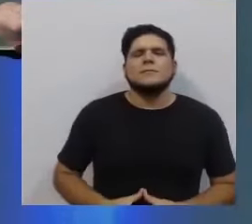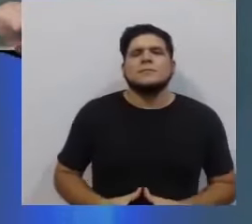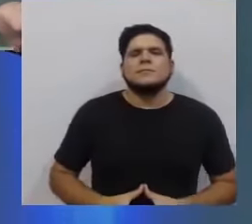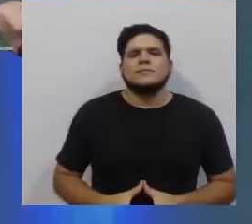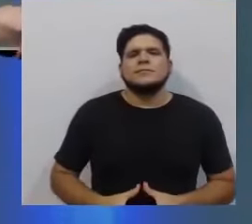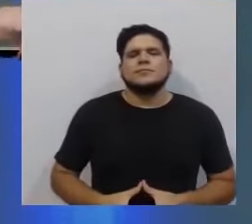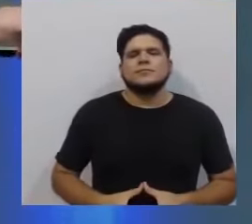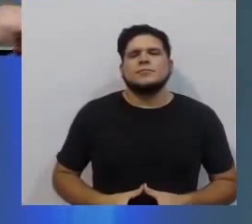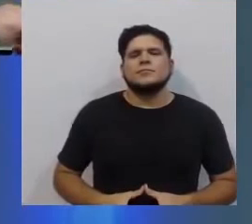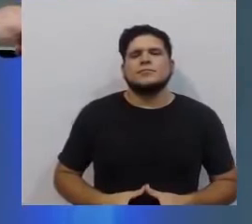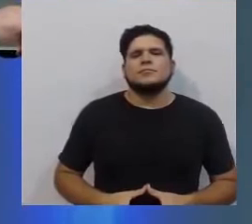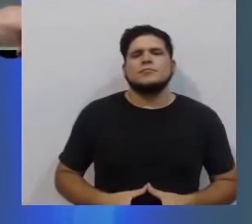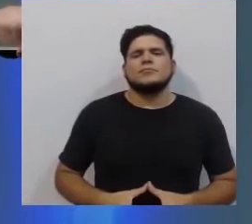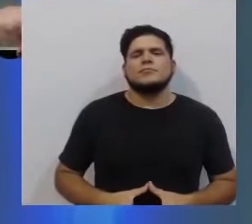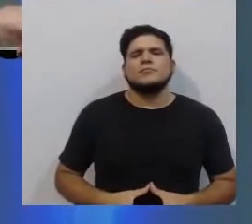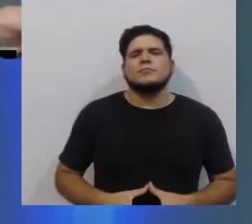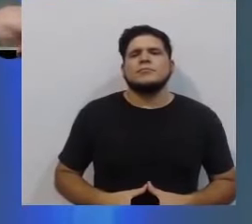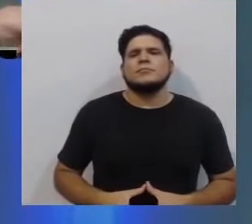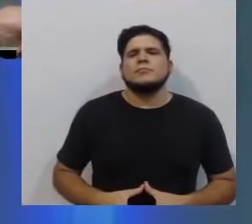no depende de su jefe